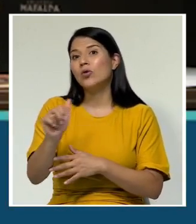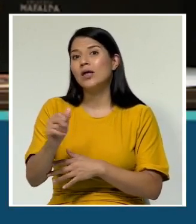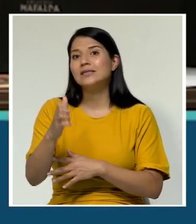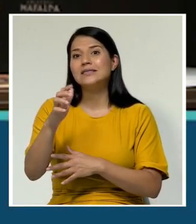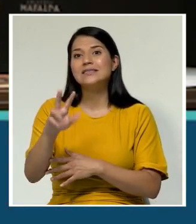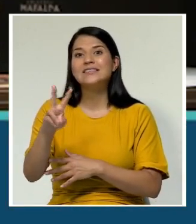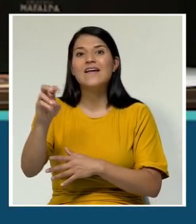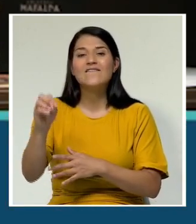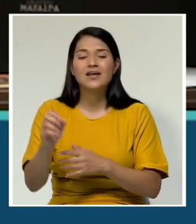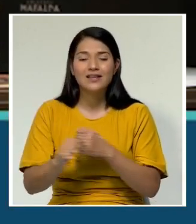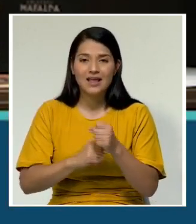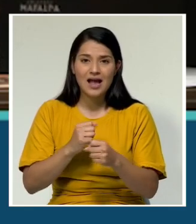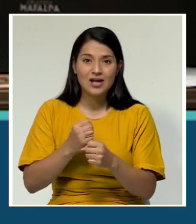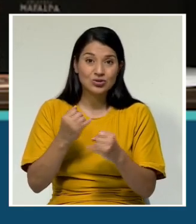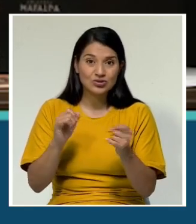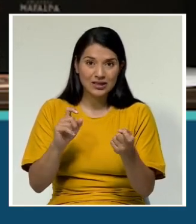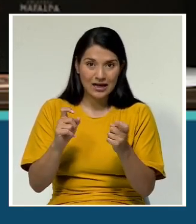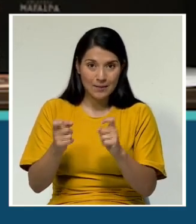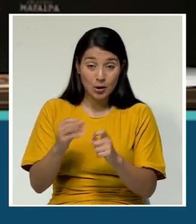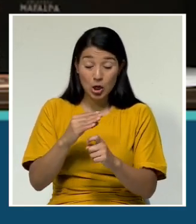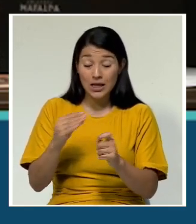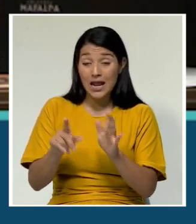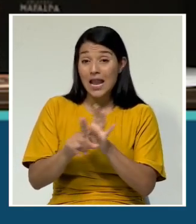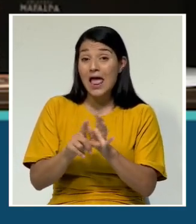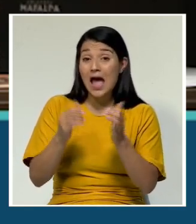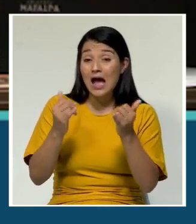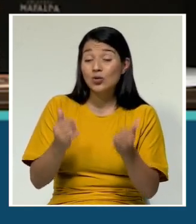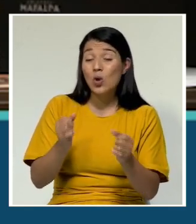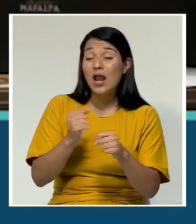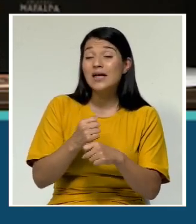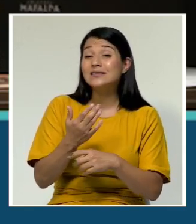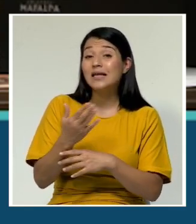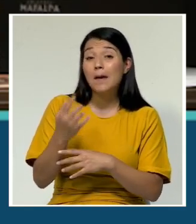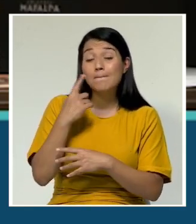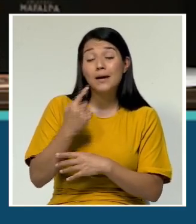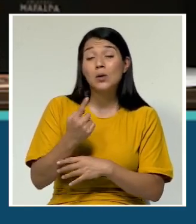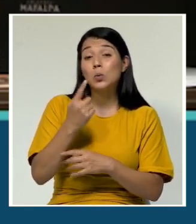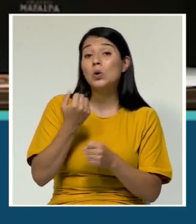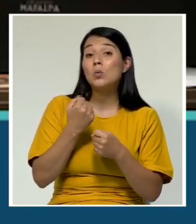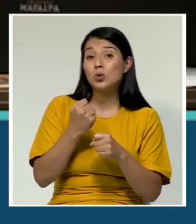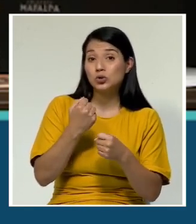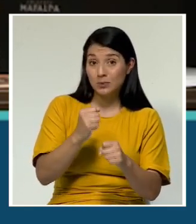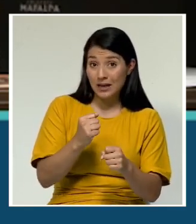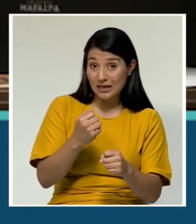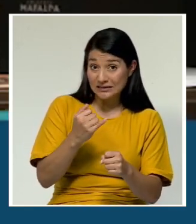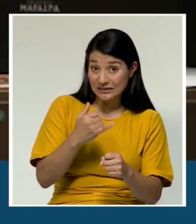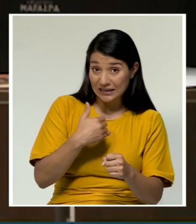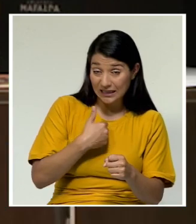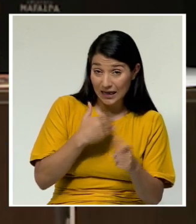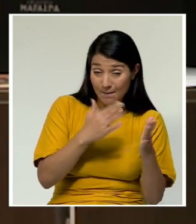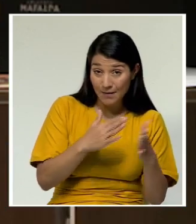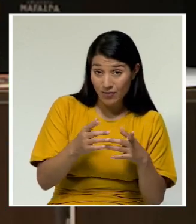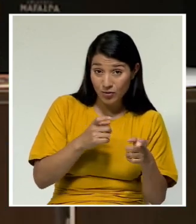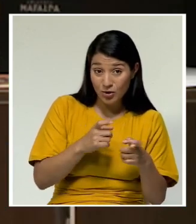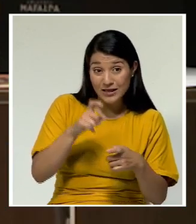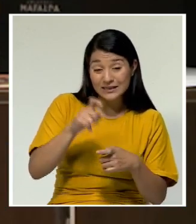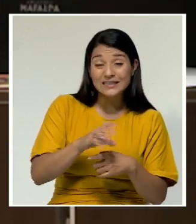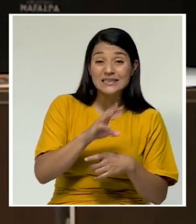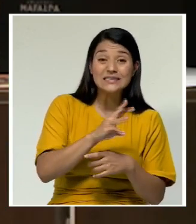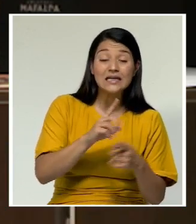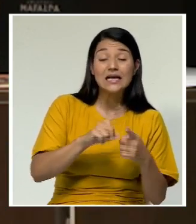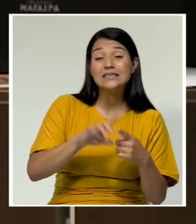tomar lo que se ha hecho y votarlo, porque lo que se ha hecho en 20 años ha sido provocar un mercado que es concentrado y que no le